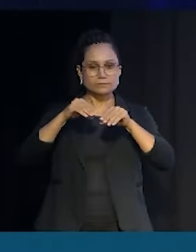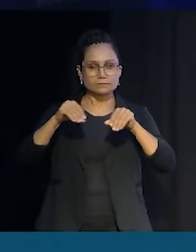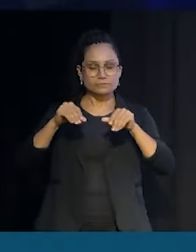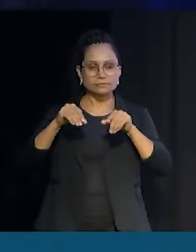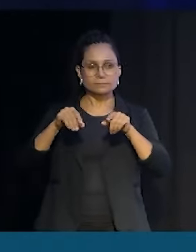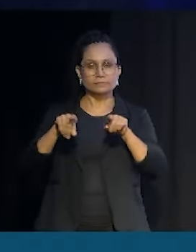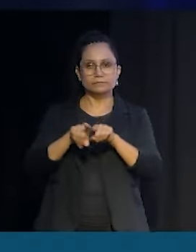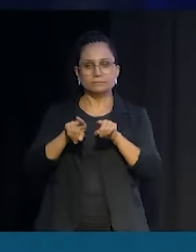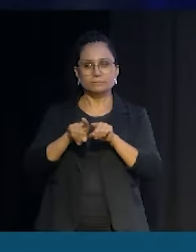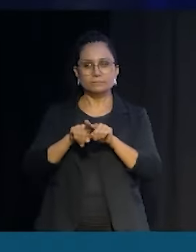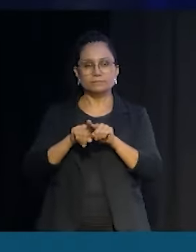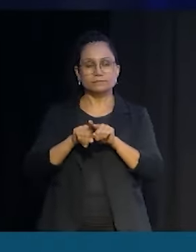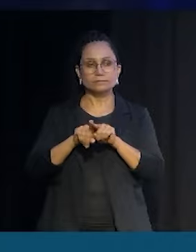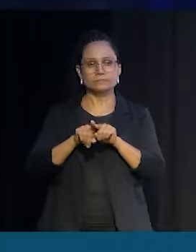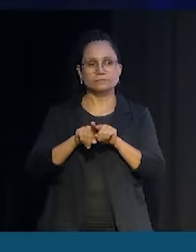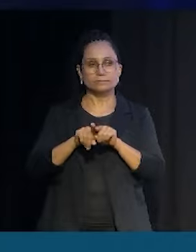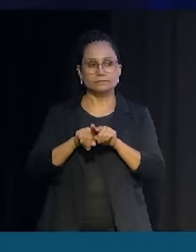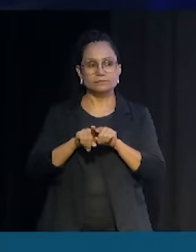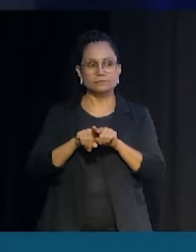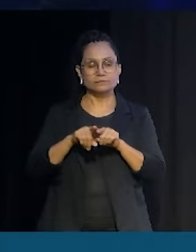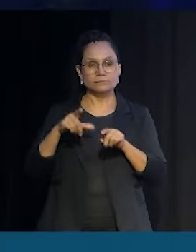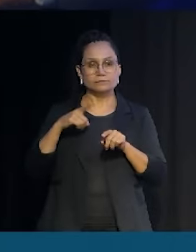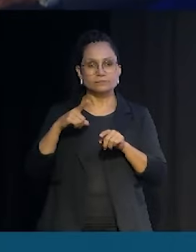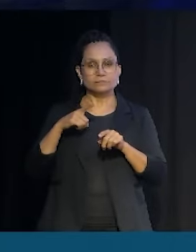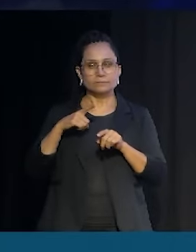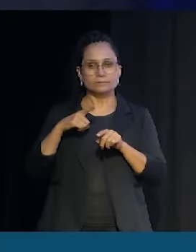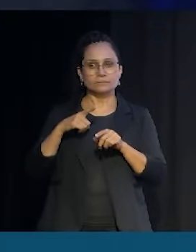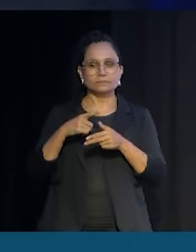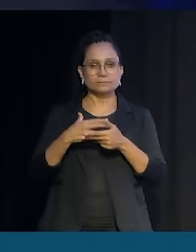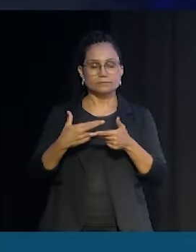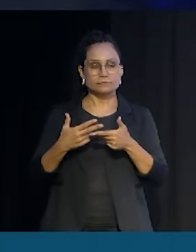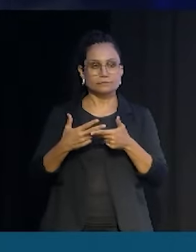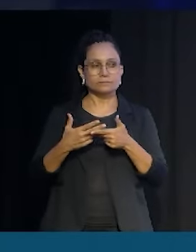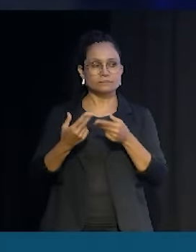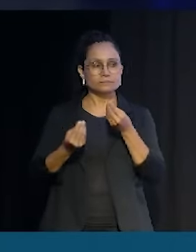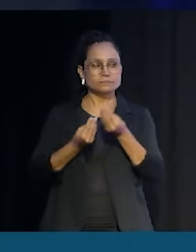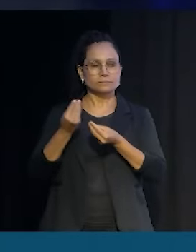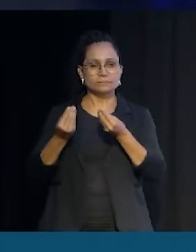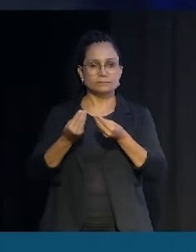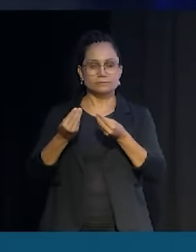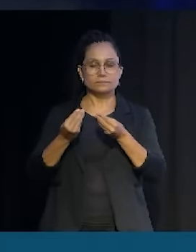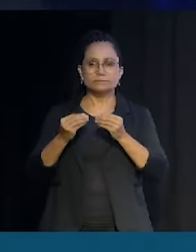crecer y tenemos tecnología baja,